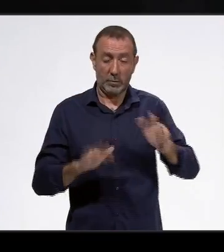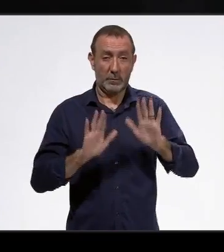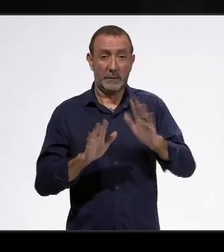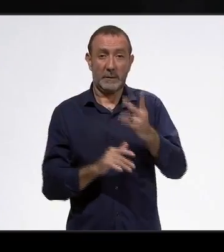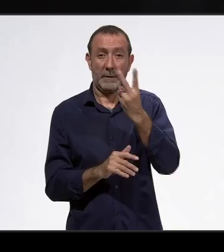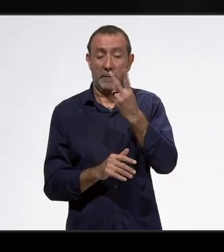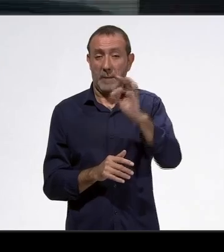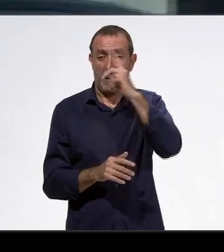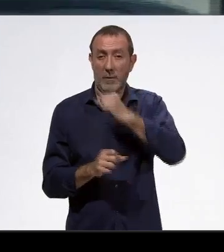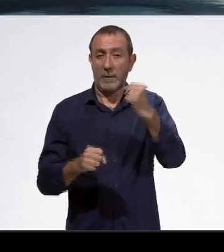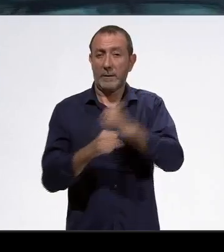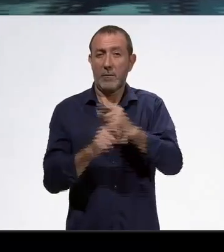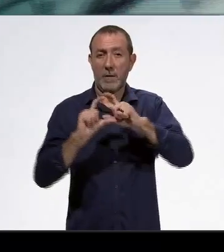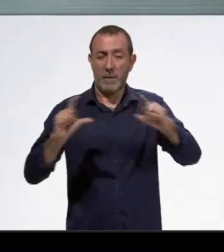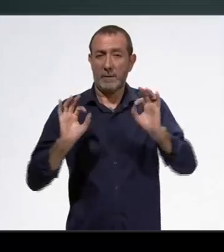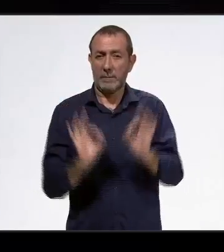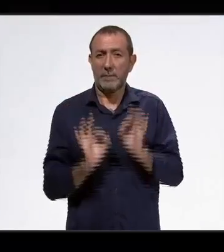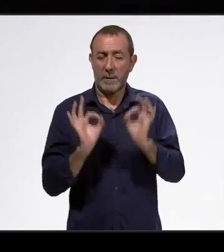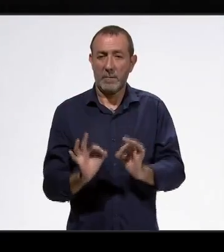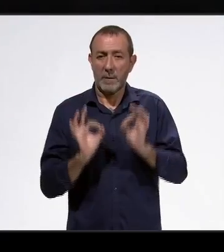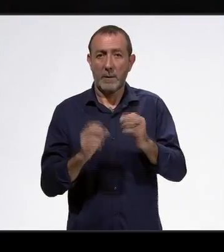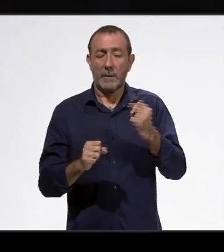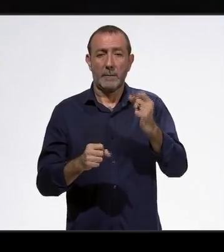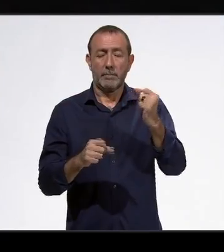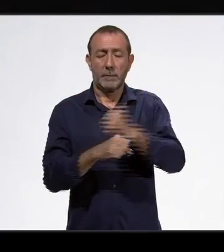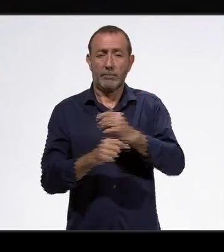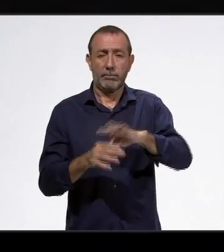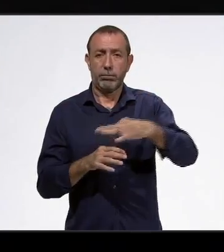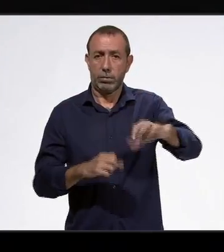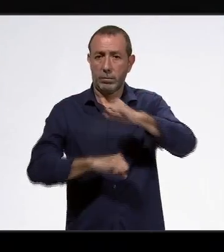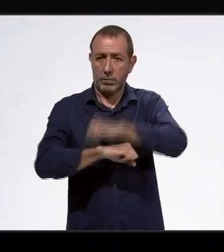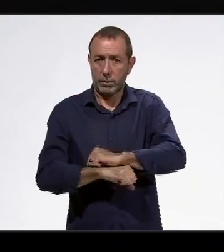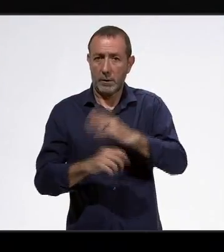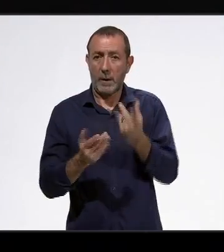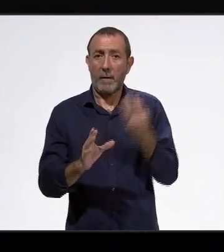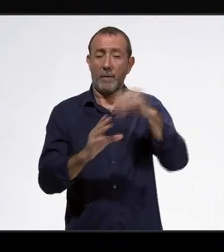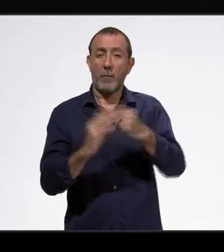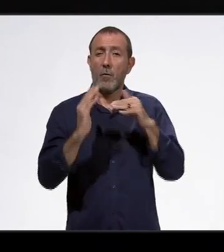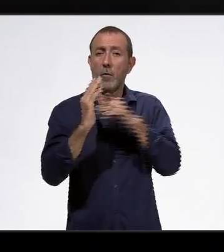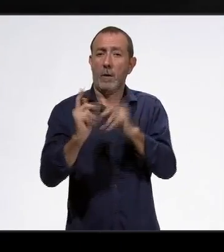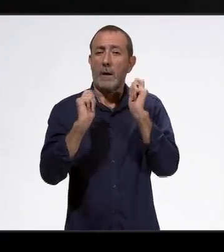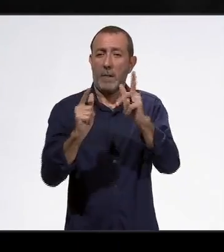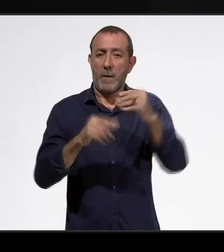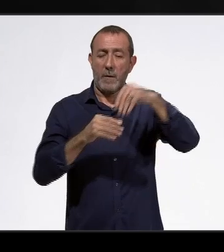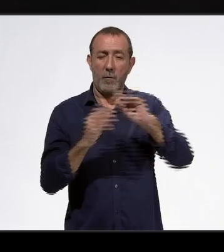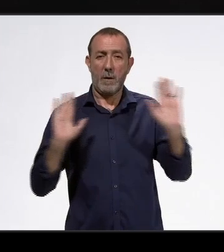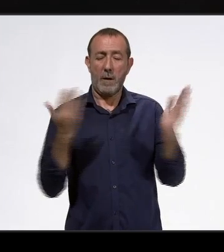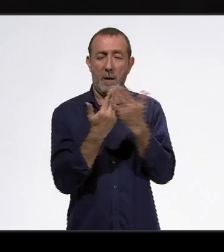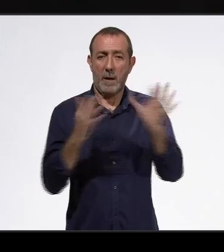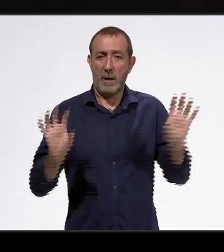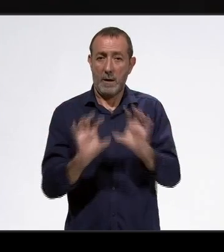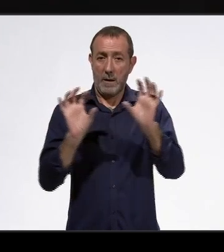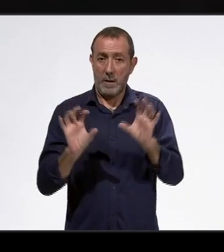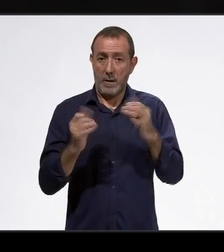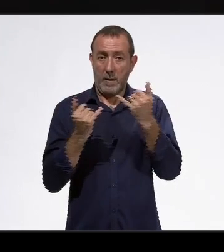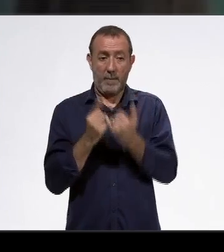20 años trabajando en una misma empresa pierde su empleo y tras esto acabará en un camión de mudanzas dentro de un armario mobiliario